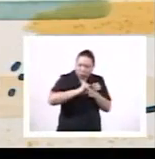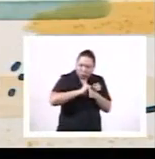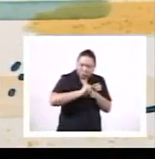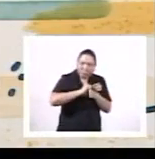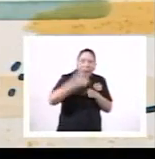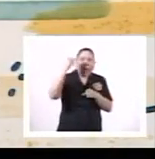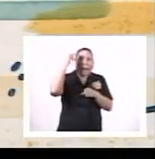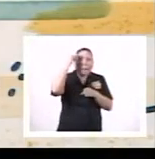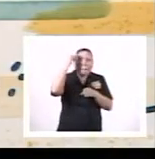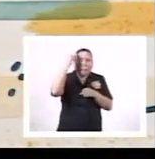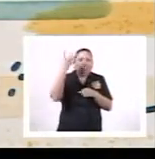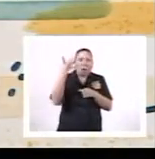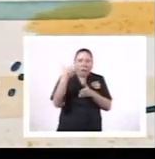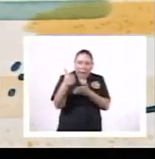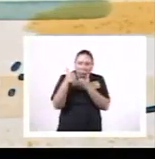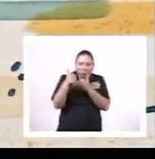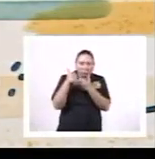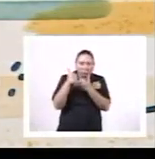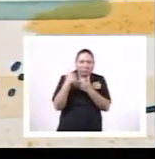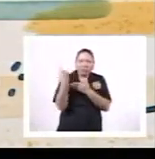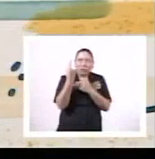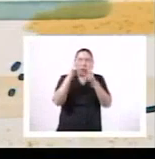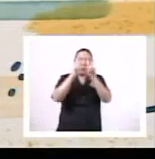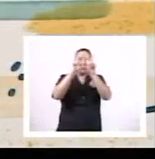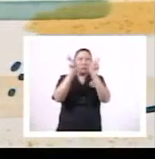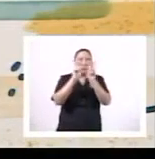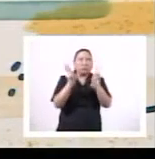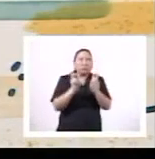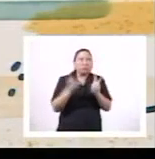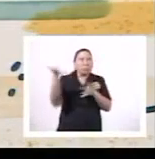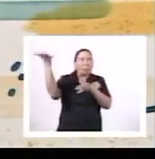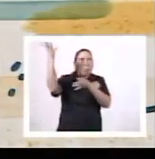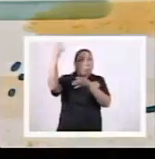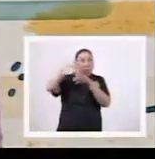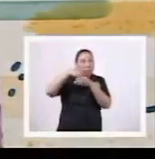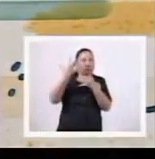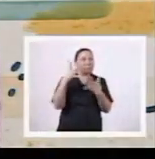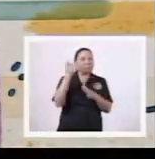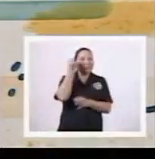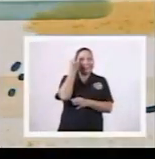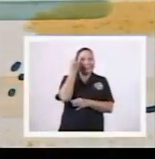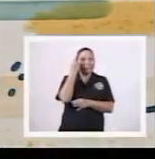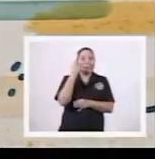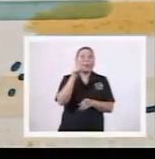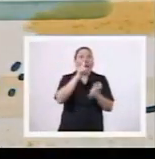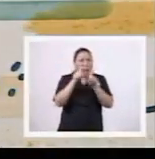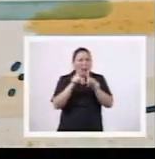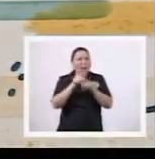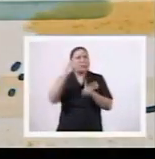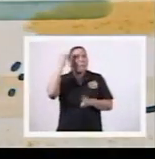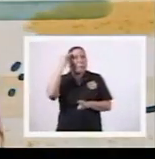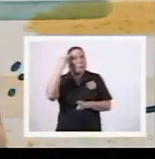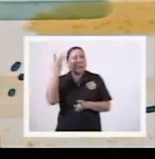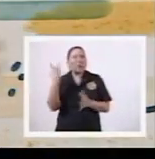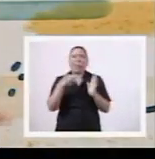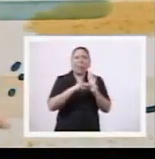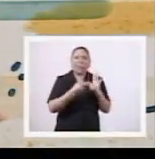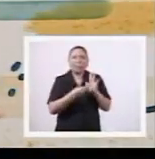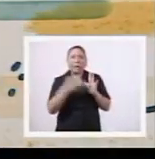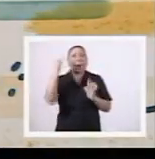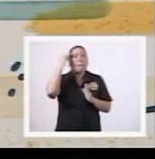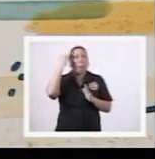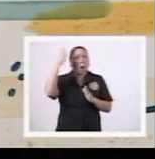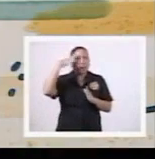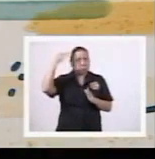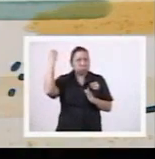memoria nos ayudará a recordar todos estos conocimientos. Y precisamente, la memoria se puede definir como la